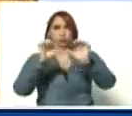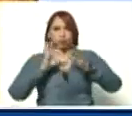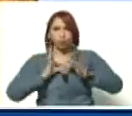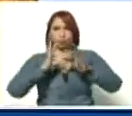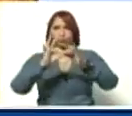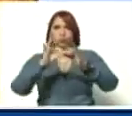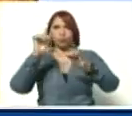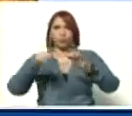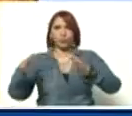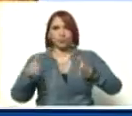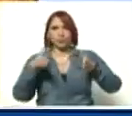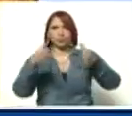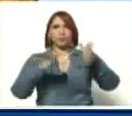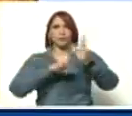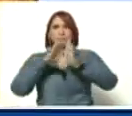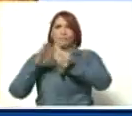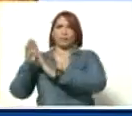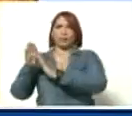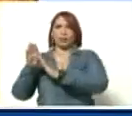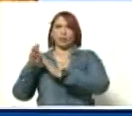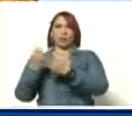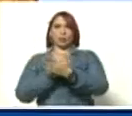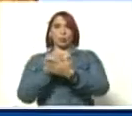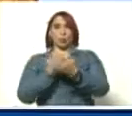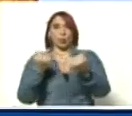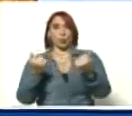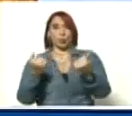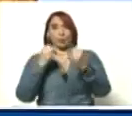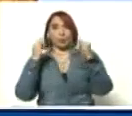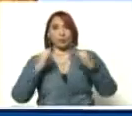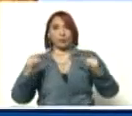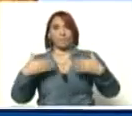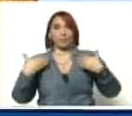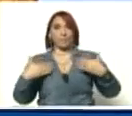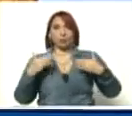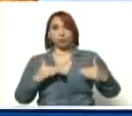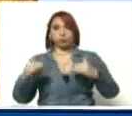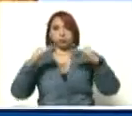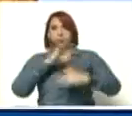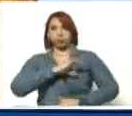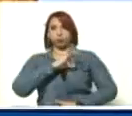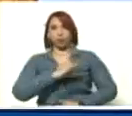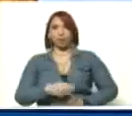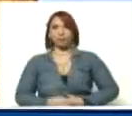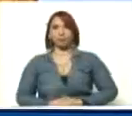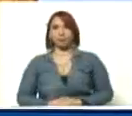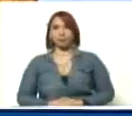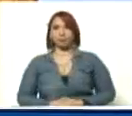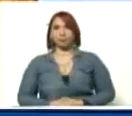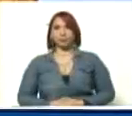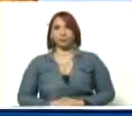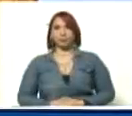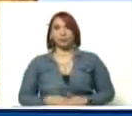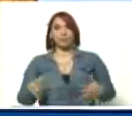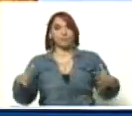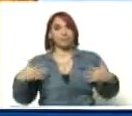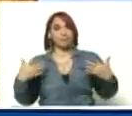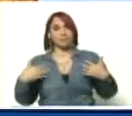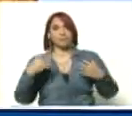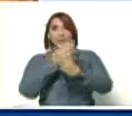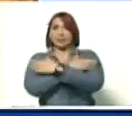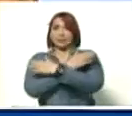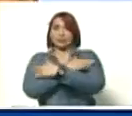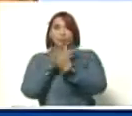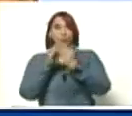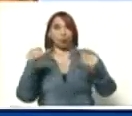consolidando el camino del crecimiento económico y de la felicidad común, de la felicidad social. Felicitaciones a todos los bachilleres